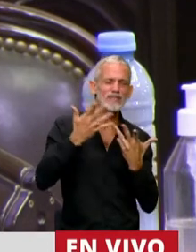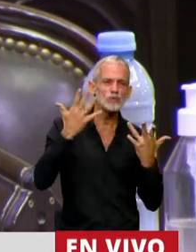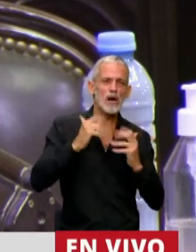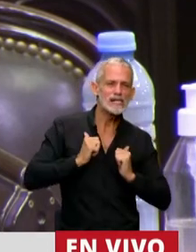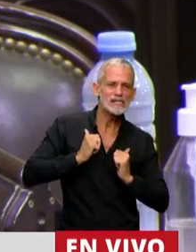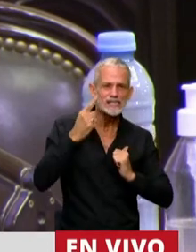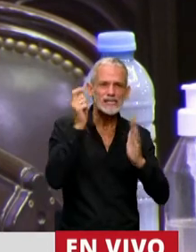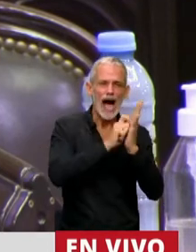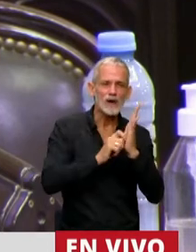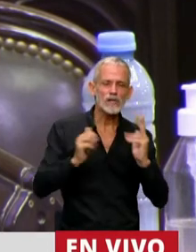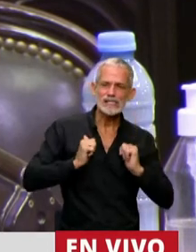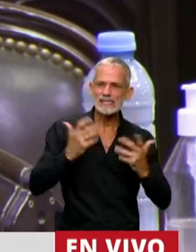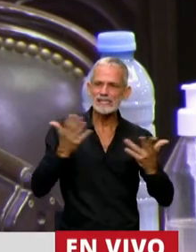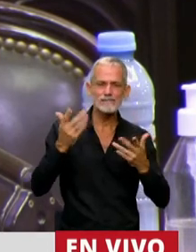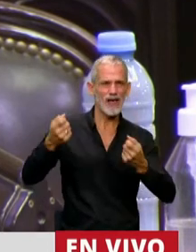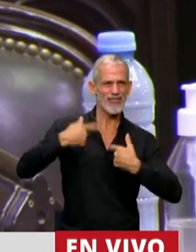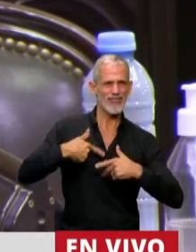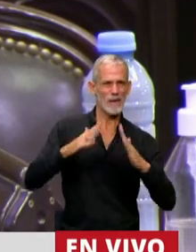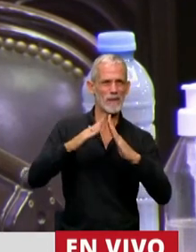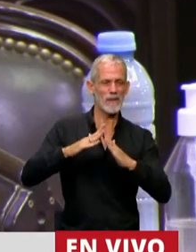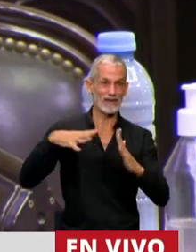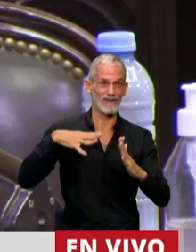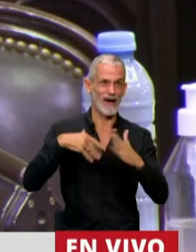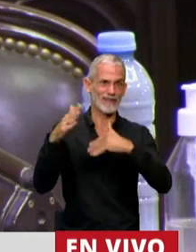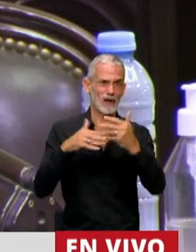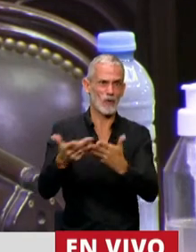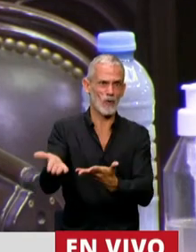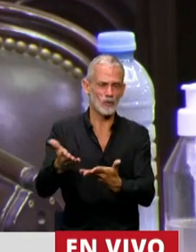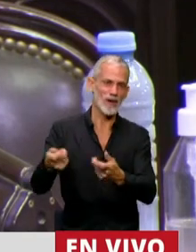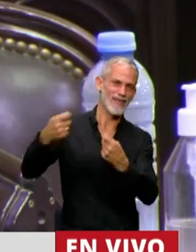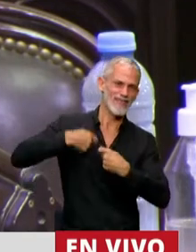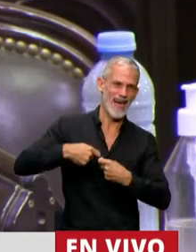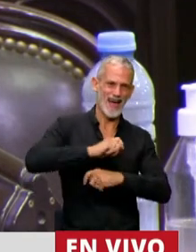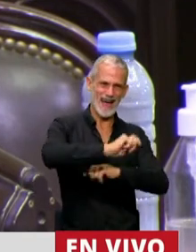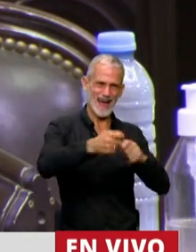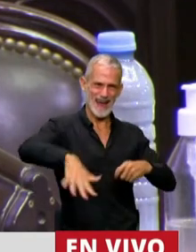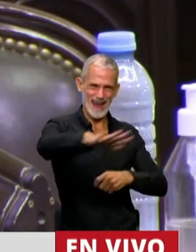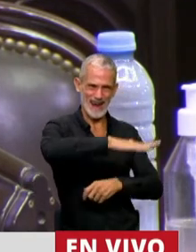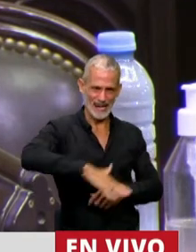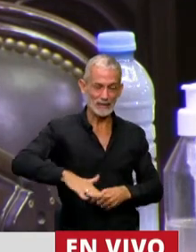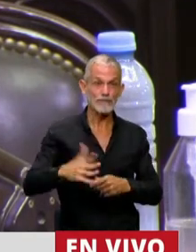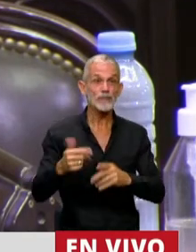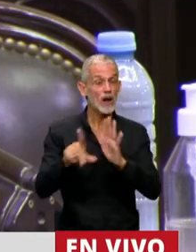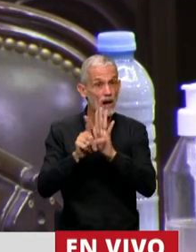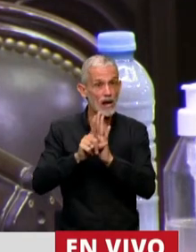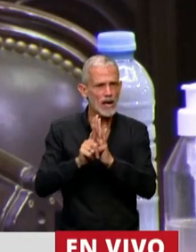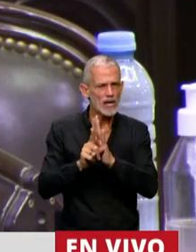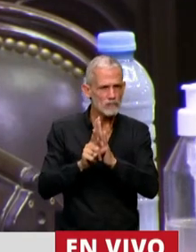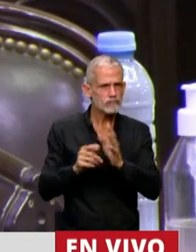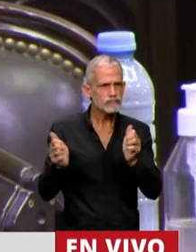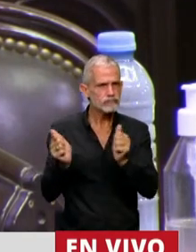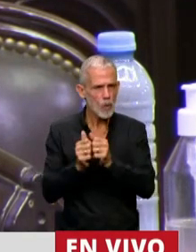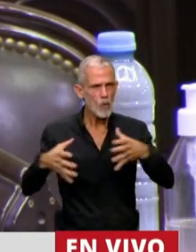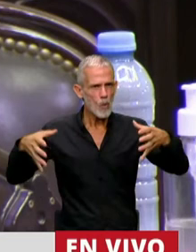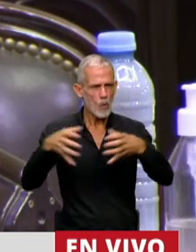recibir estas viviendas que hoy se tendrían que terminar y ser entregadas. Y esta ley que hemos trabajado en forma